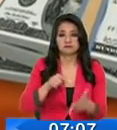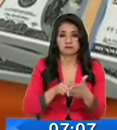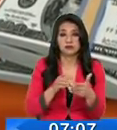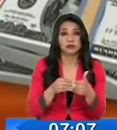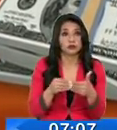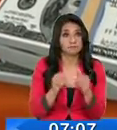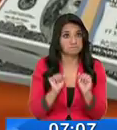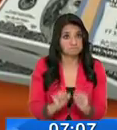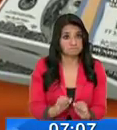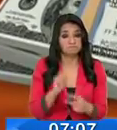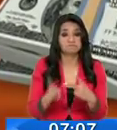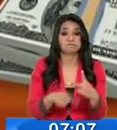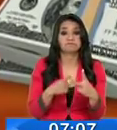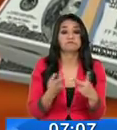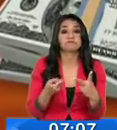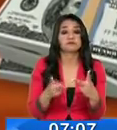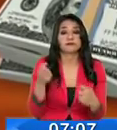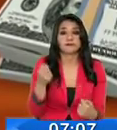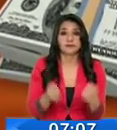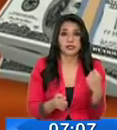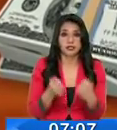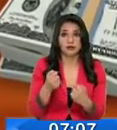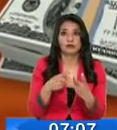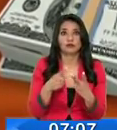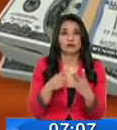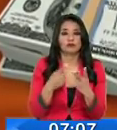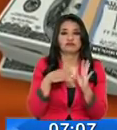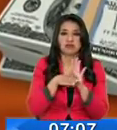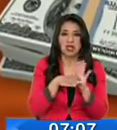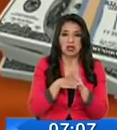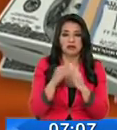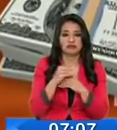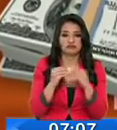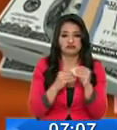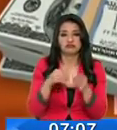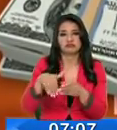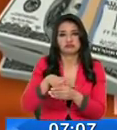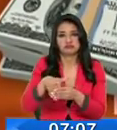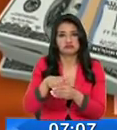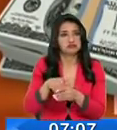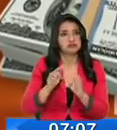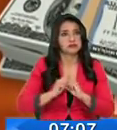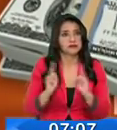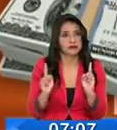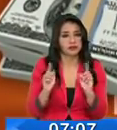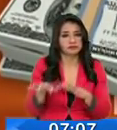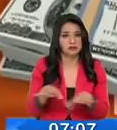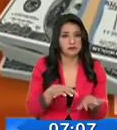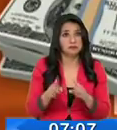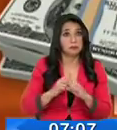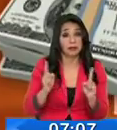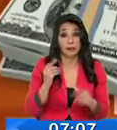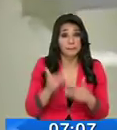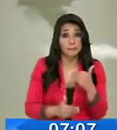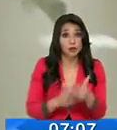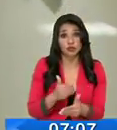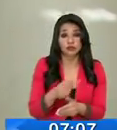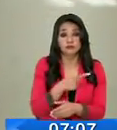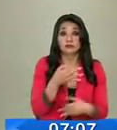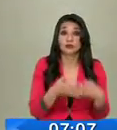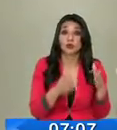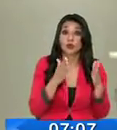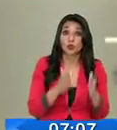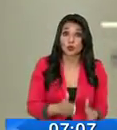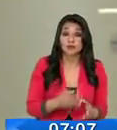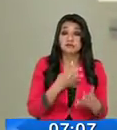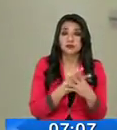$370,000. Asimismo, un vehículo, movimientos en tarjetas de crédito y cuentas bancarias. Pero dicho proceso ha sido anulado por el juez de